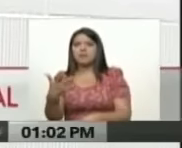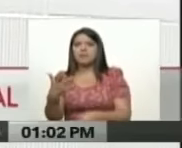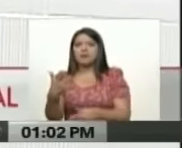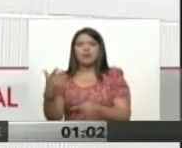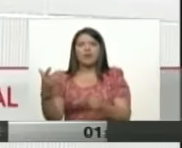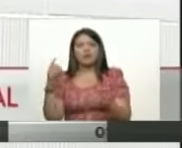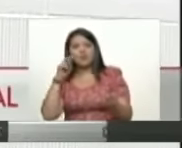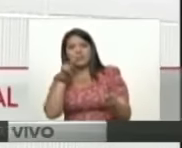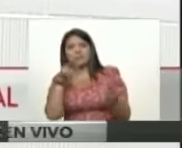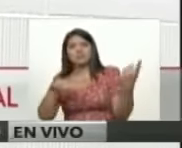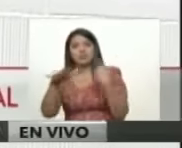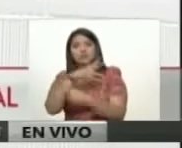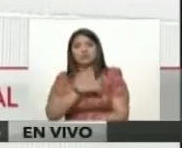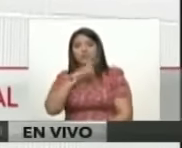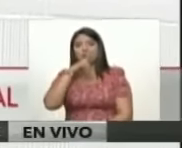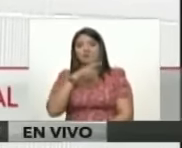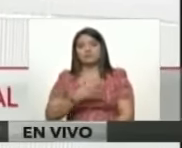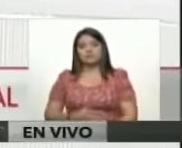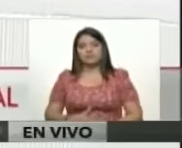laberinto.